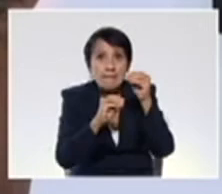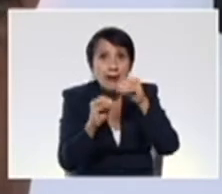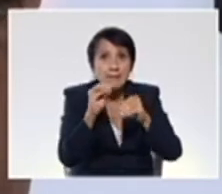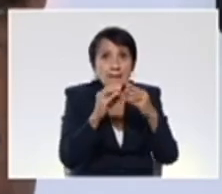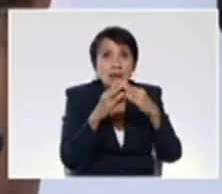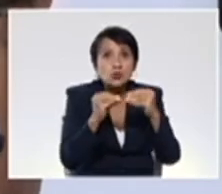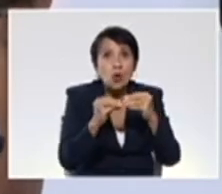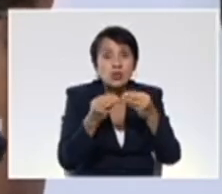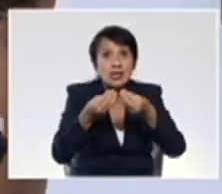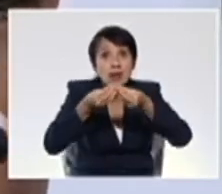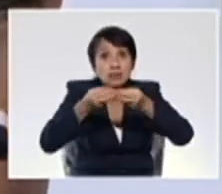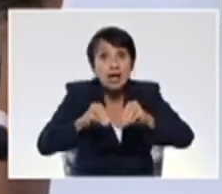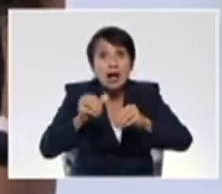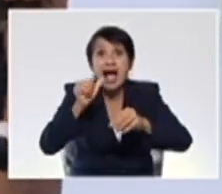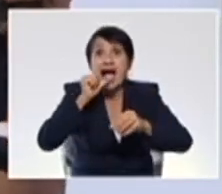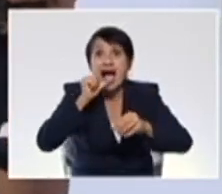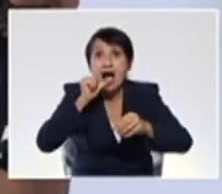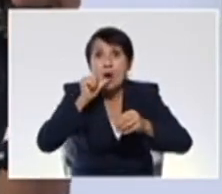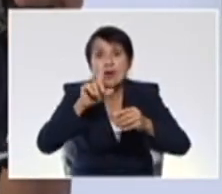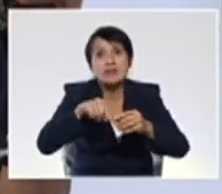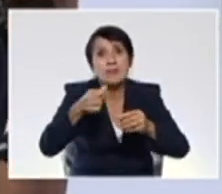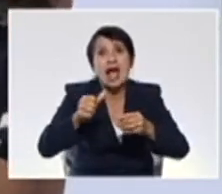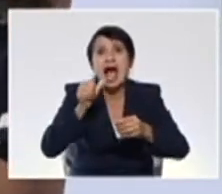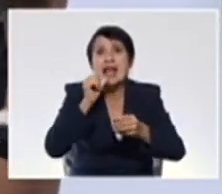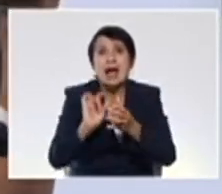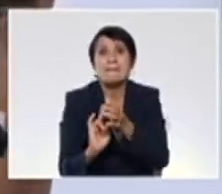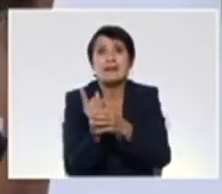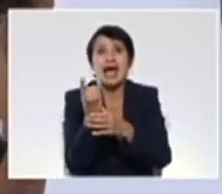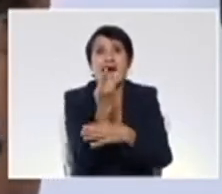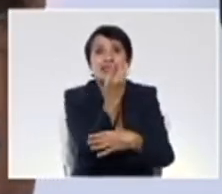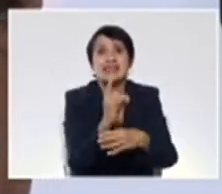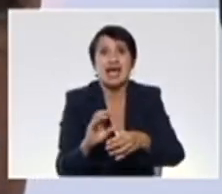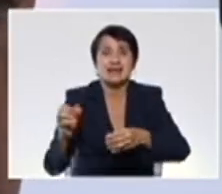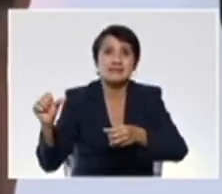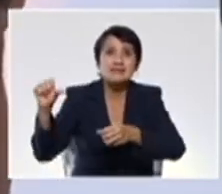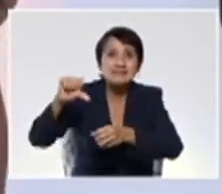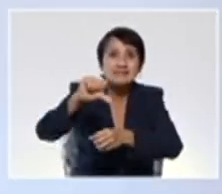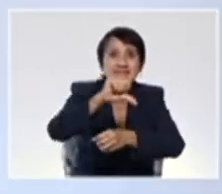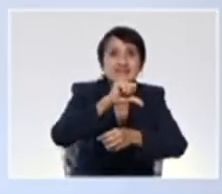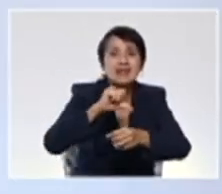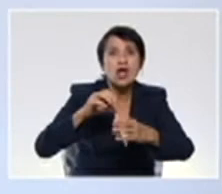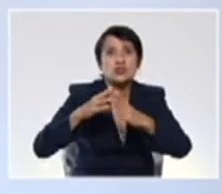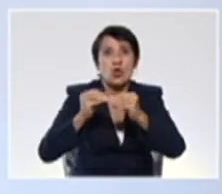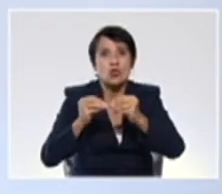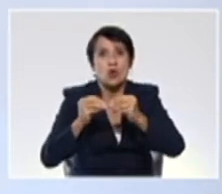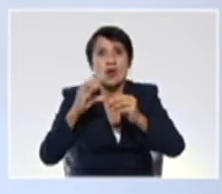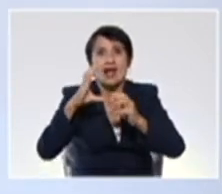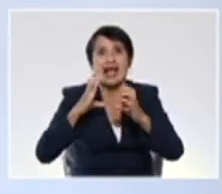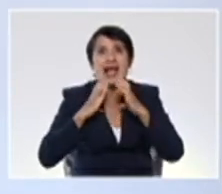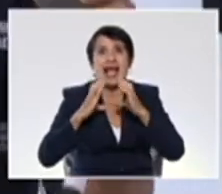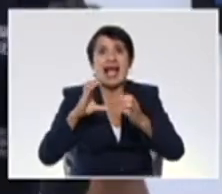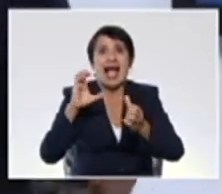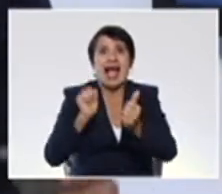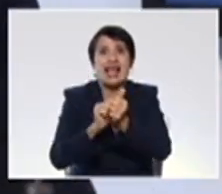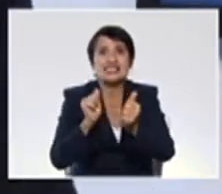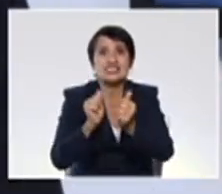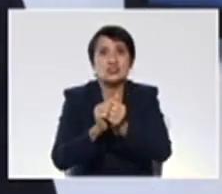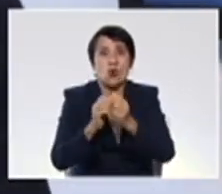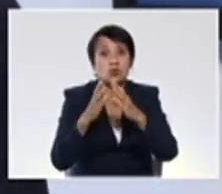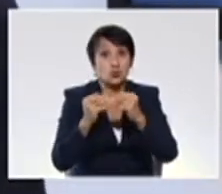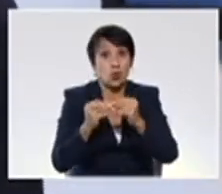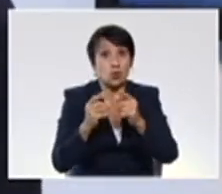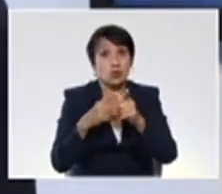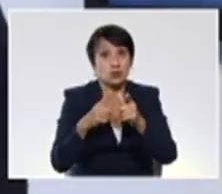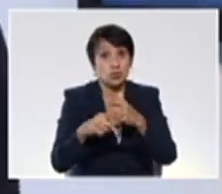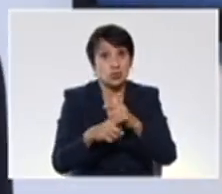esas cáscaras de huevo con el agua se le puede echar a las plantas para alimentarlas, para darle calcio como un nutriente, ¿sí? Y en ese caso nos va